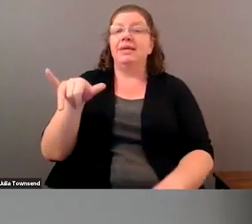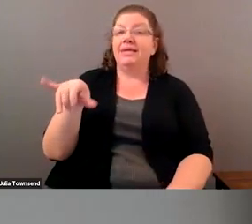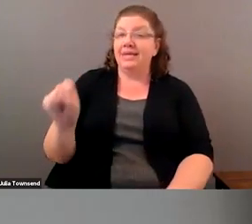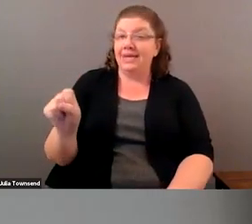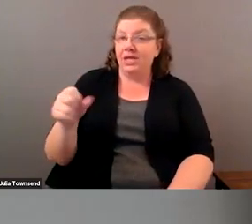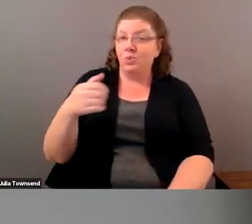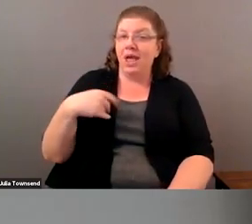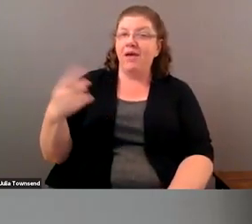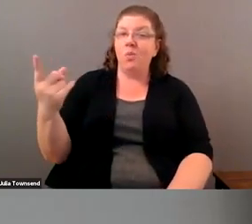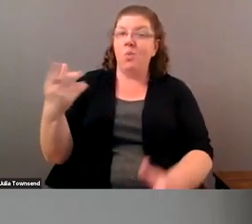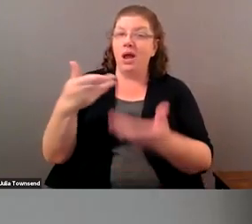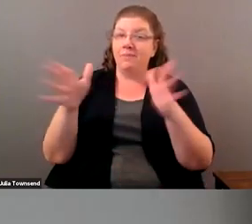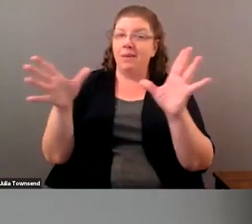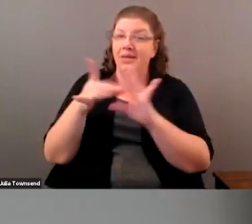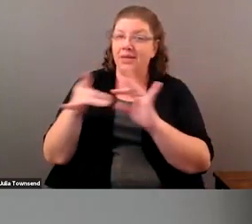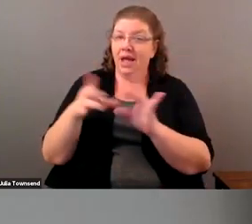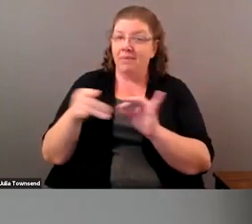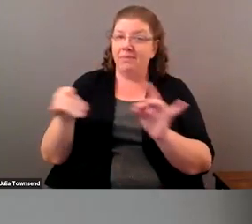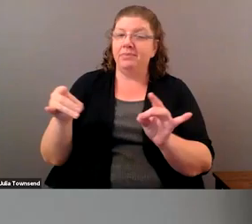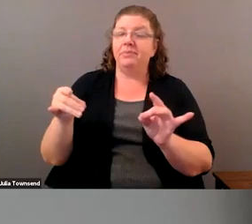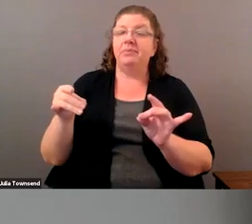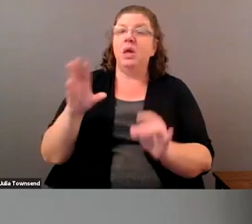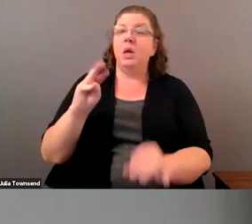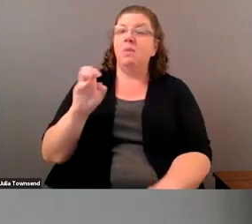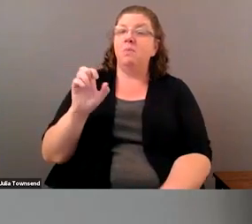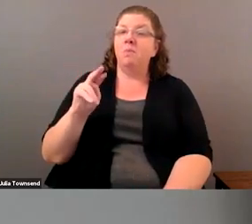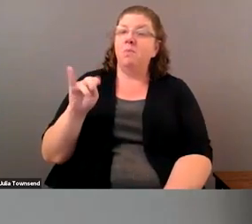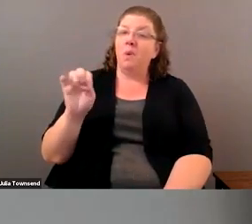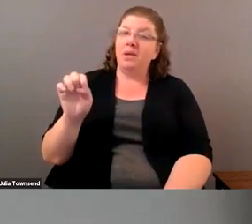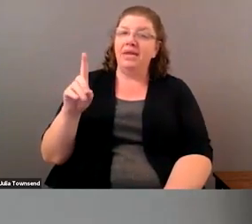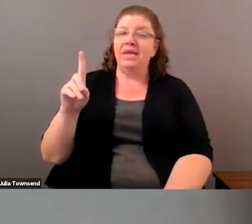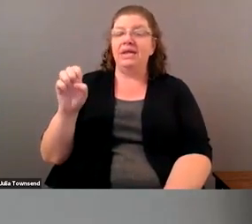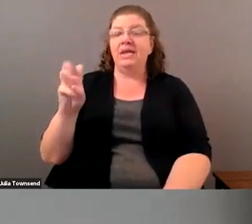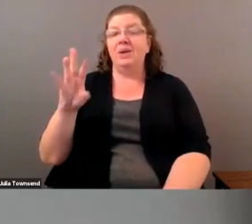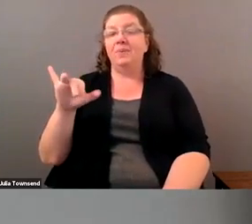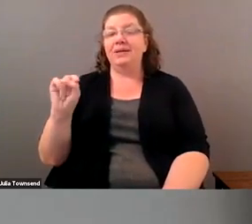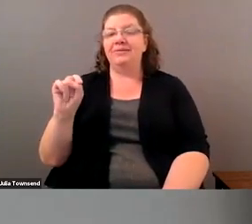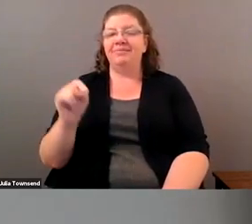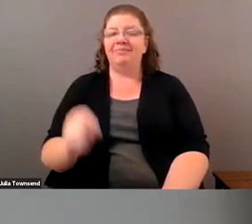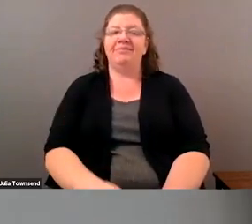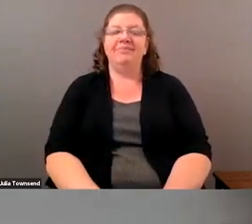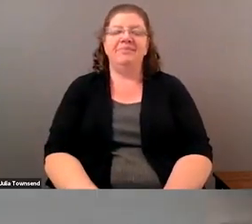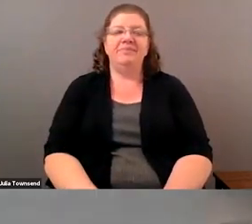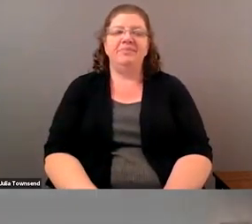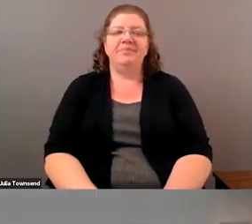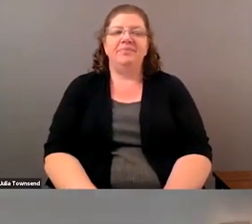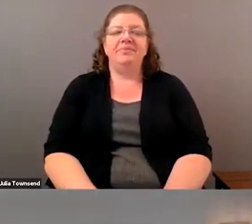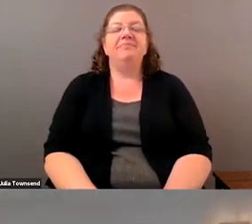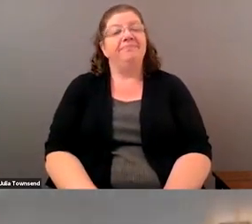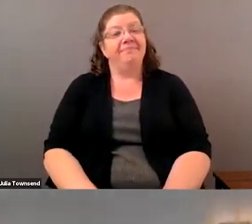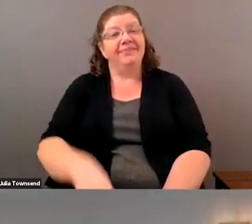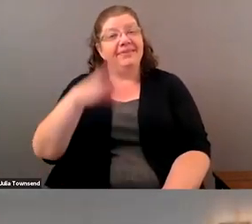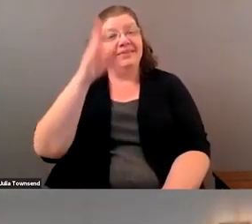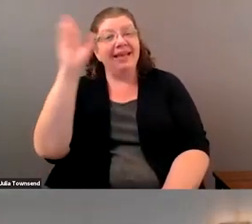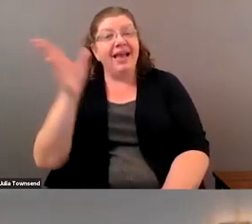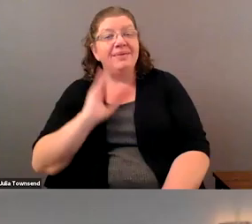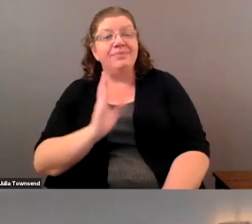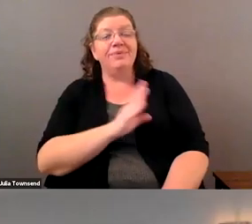comentarios públicos en este asunto si presenta fuertes tenemos un comentario público la señora mony